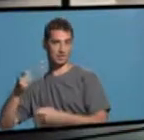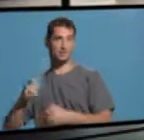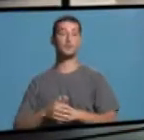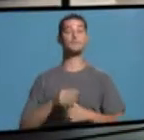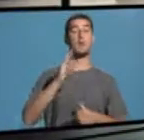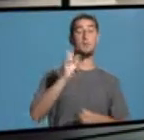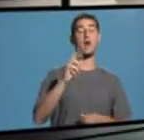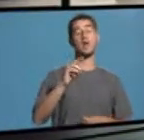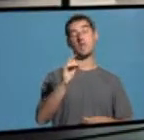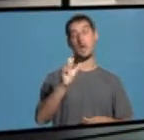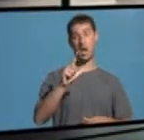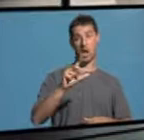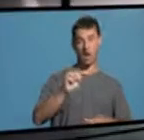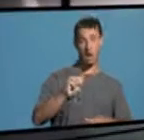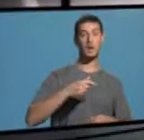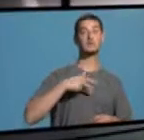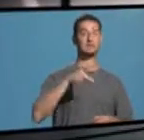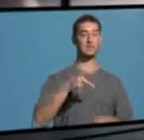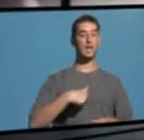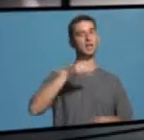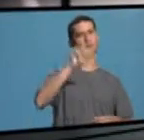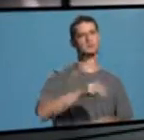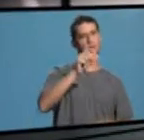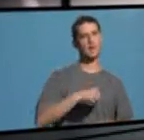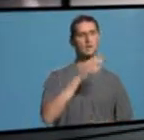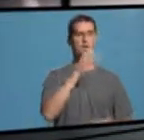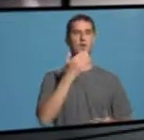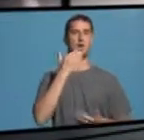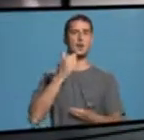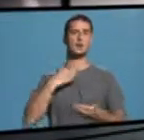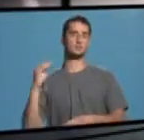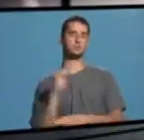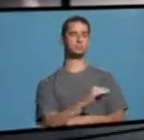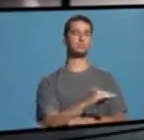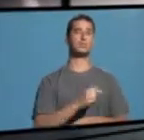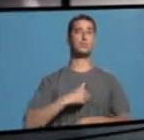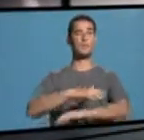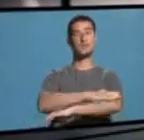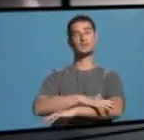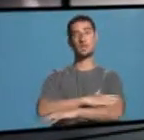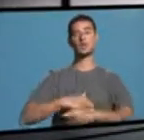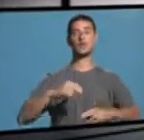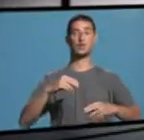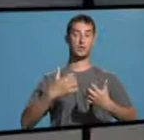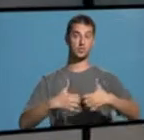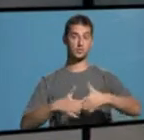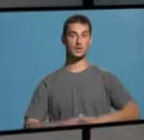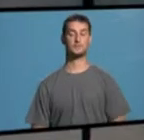Paradela e Chantada rebaixarase aínda máis coas novas axudas concedidas polo Ministerio de Industria.